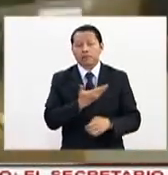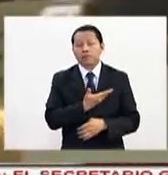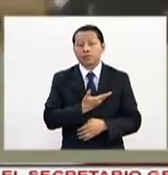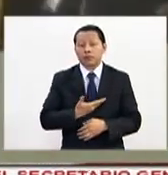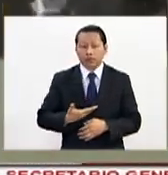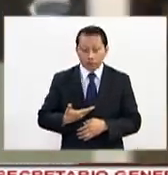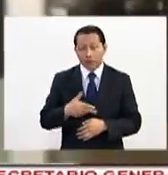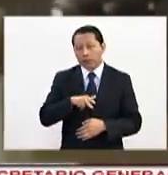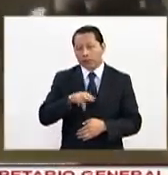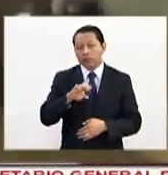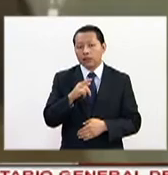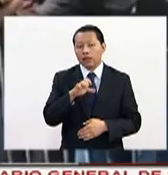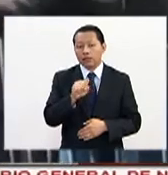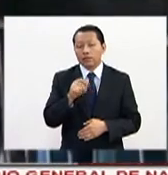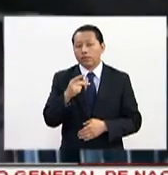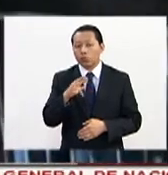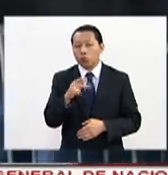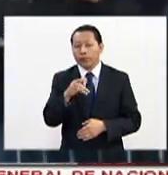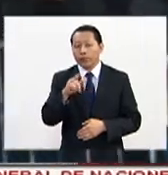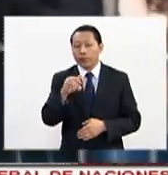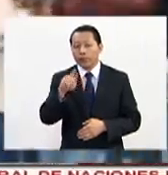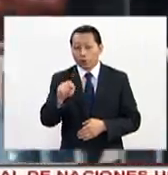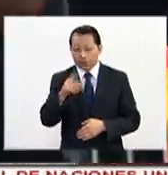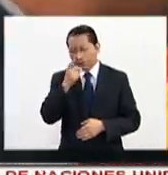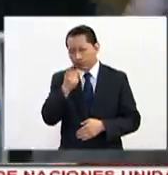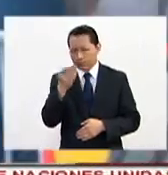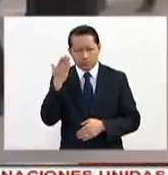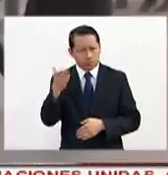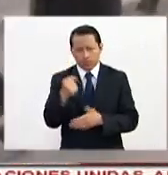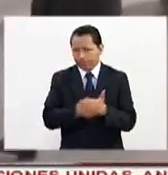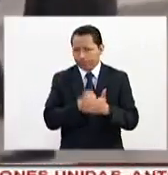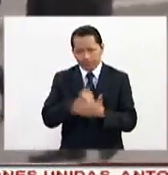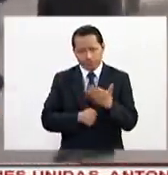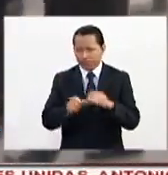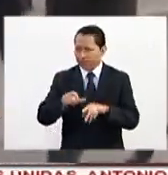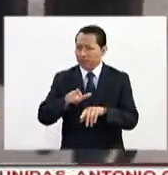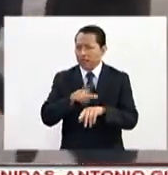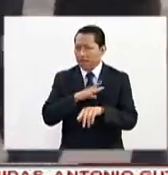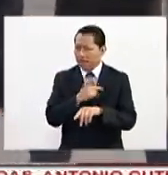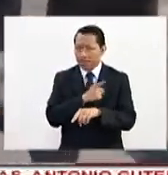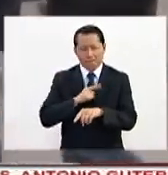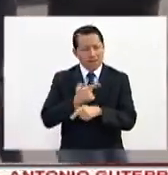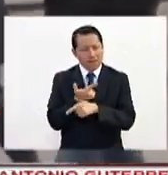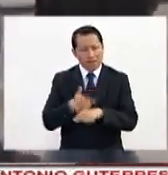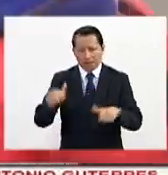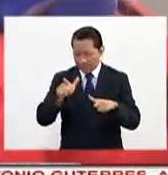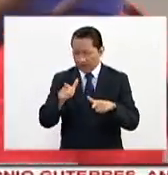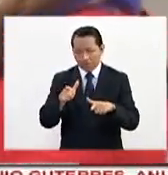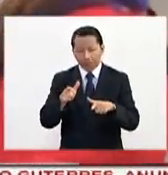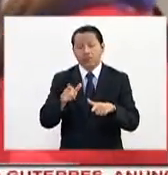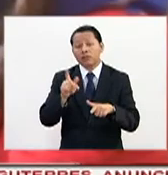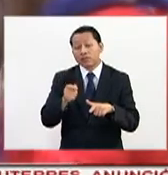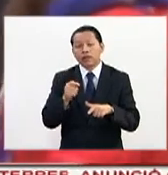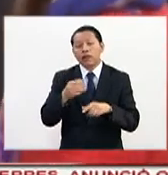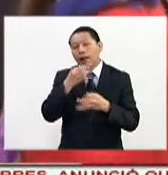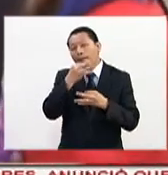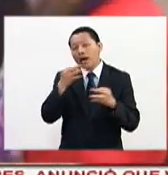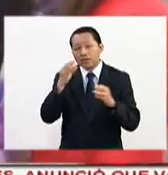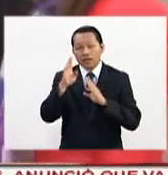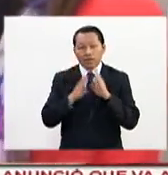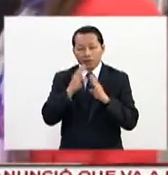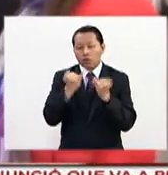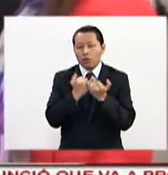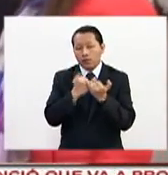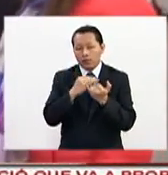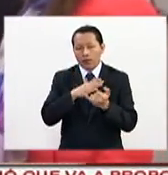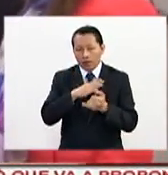Generalitat, Carles Puigdemont, exigió la liberación de los exconsejeros catalanes de manera inmediata. En un mensaje grabado en Bélgica y difundido por la